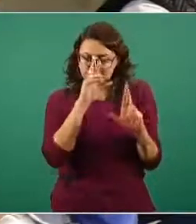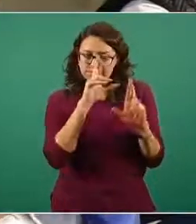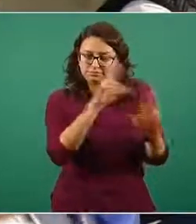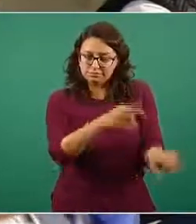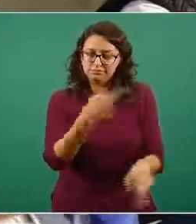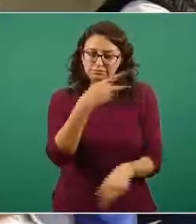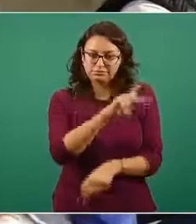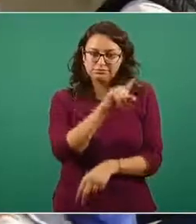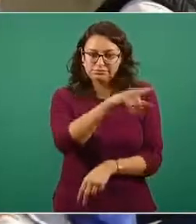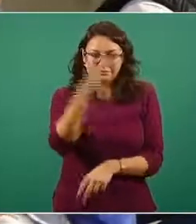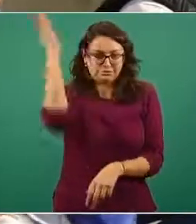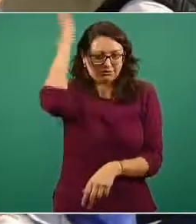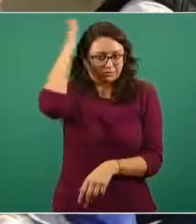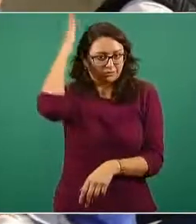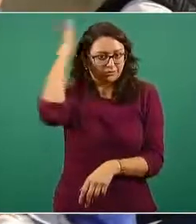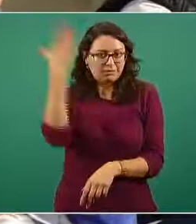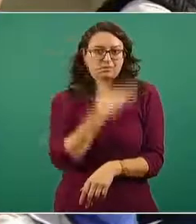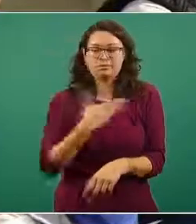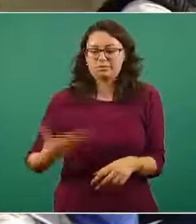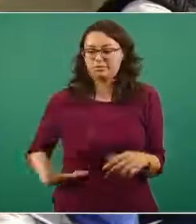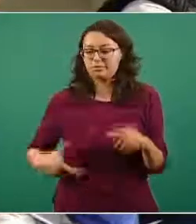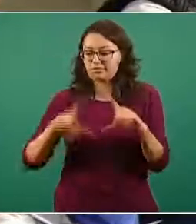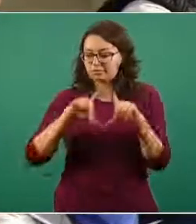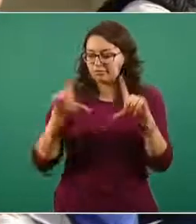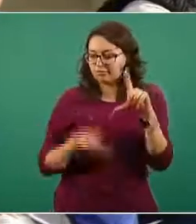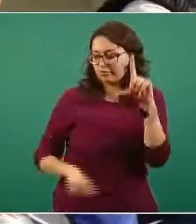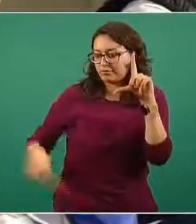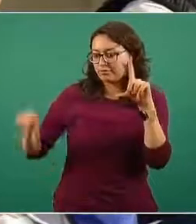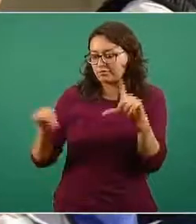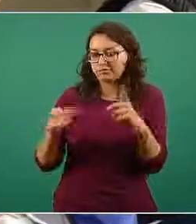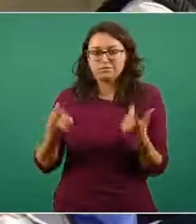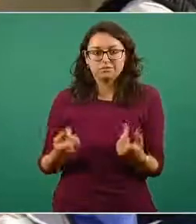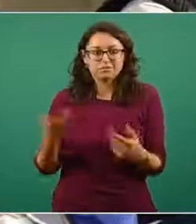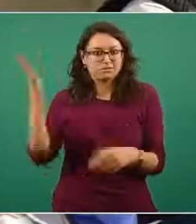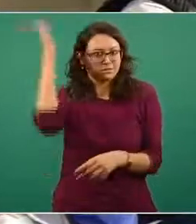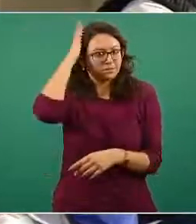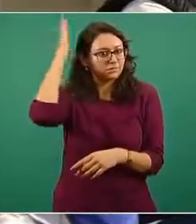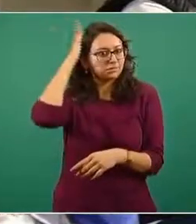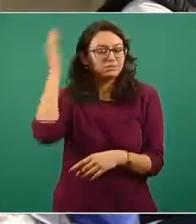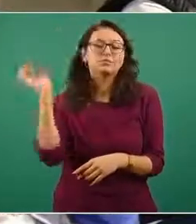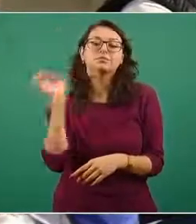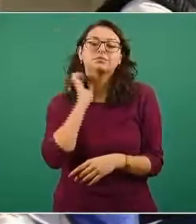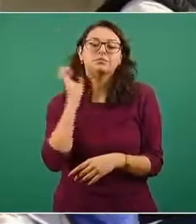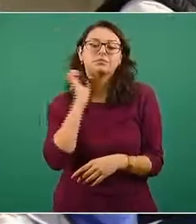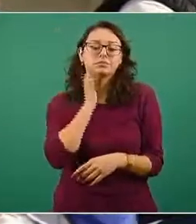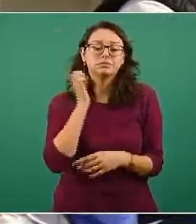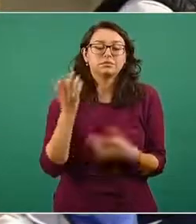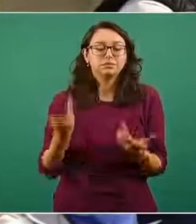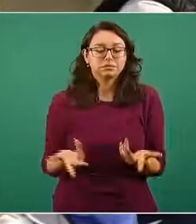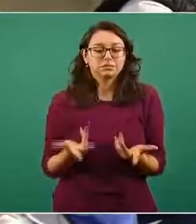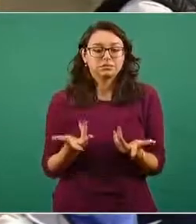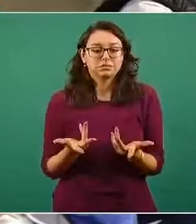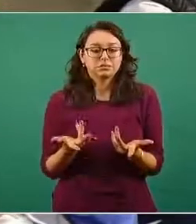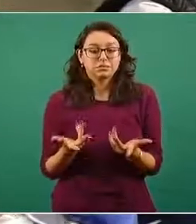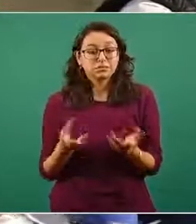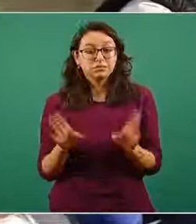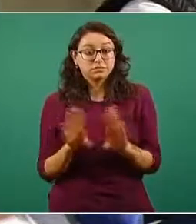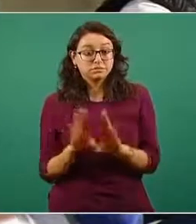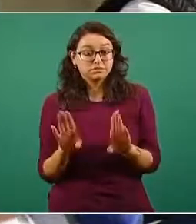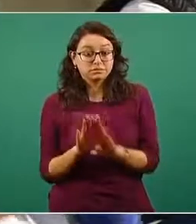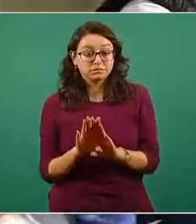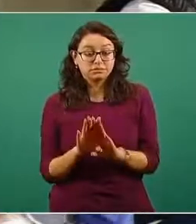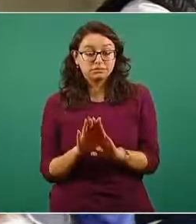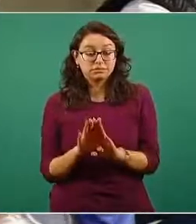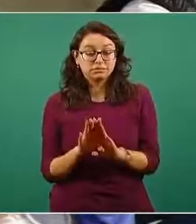Poder Ejecutivo Federal de este país, uno de los 3 poderes de esta república, y que, pues más que como